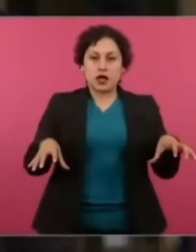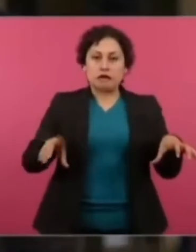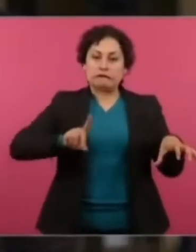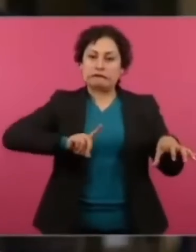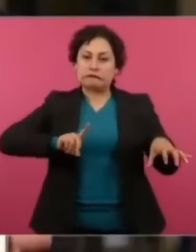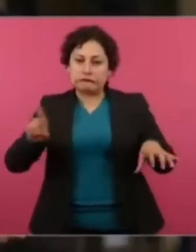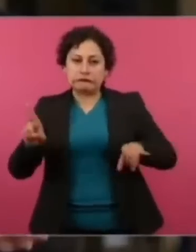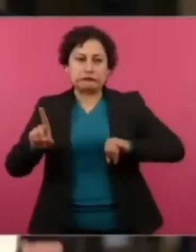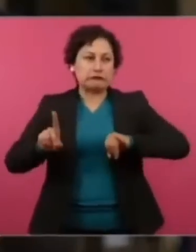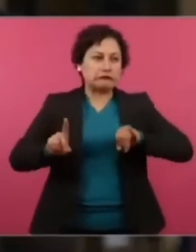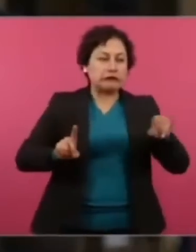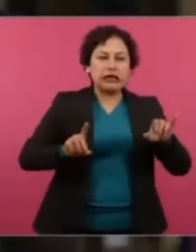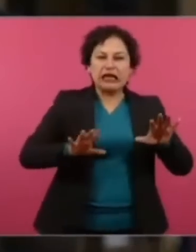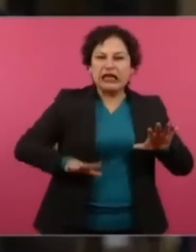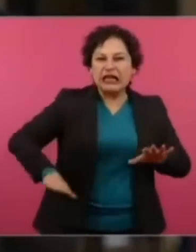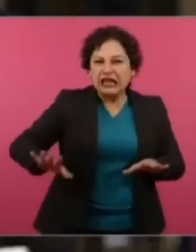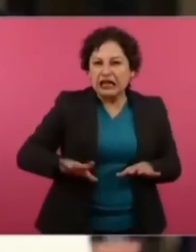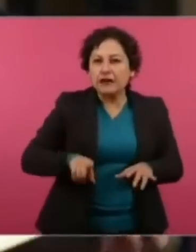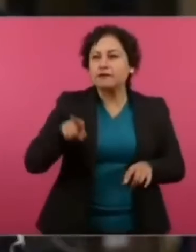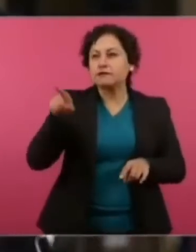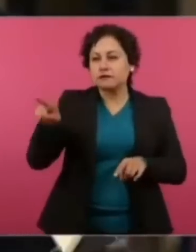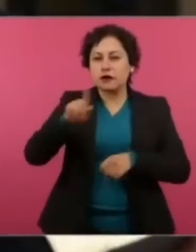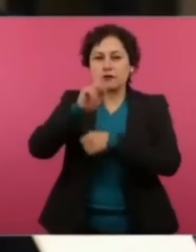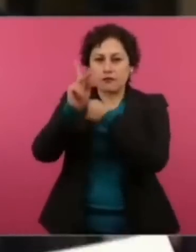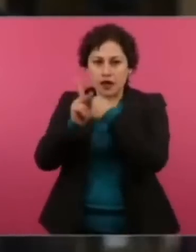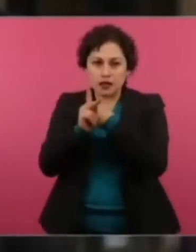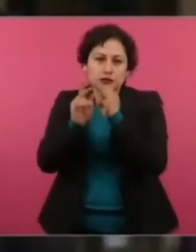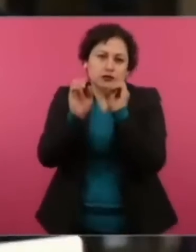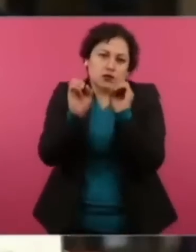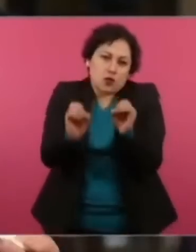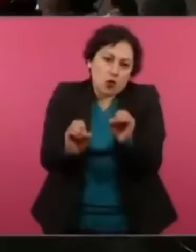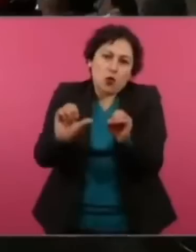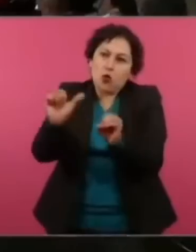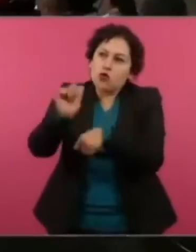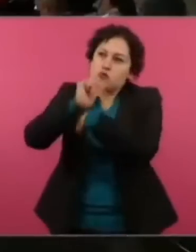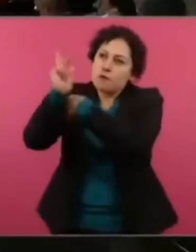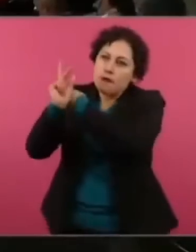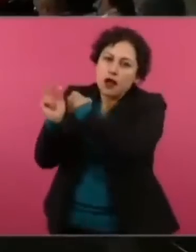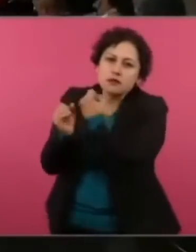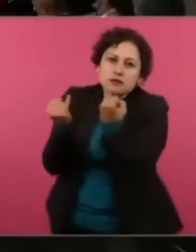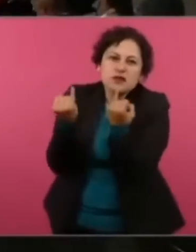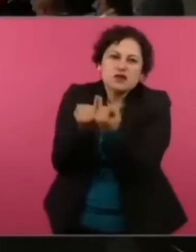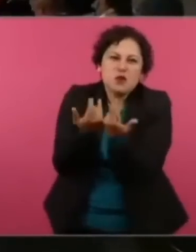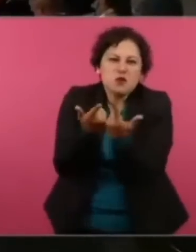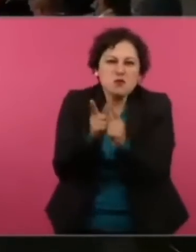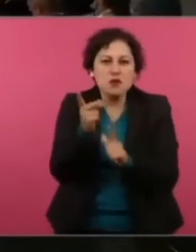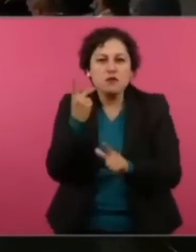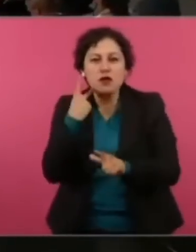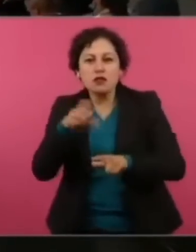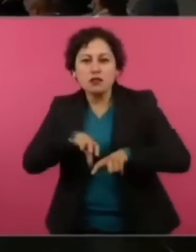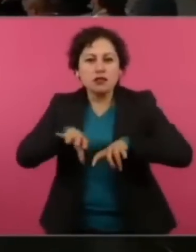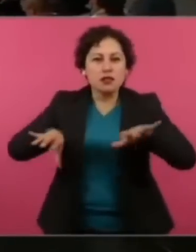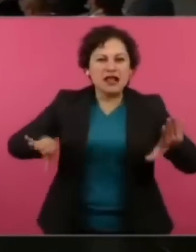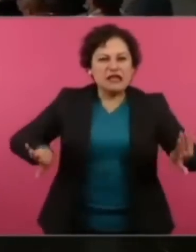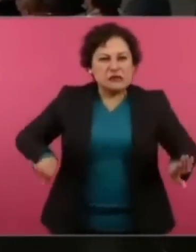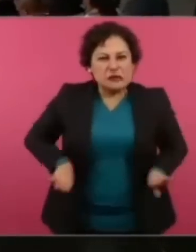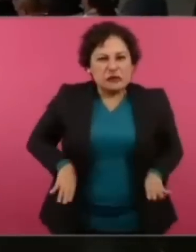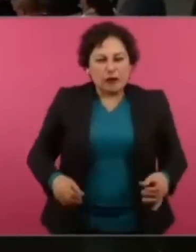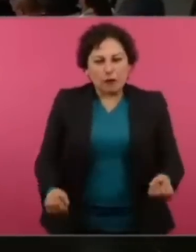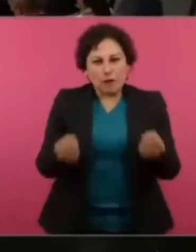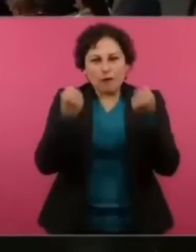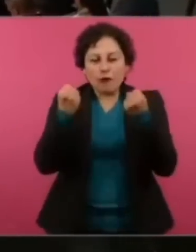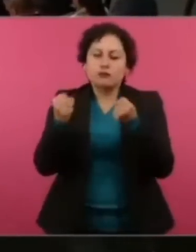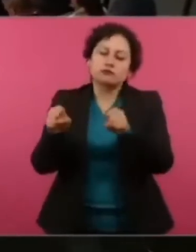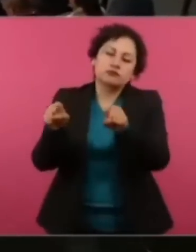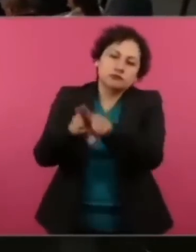resto de la región, por lo que está sucediendo en Ecuador, lo que sucedió en Colombia, lo que sucedió también